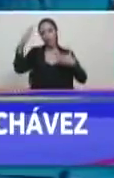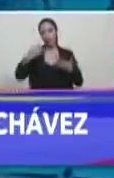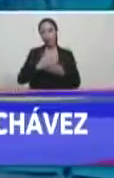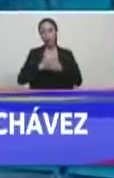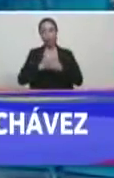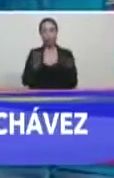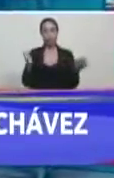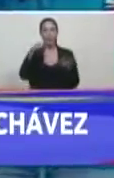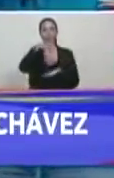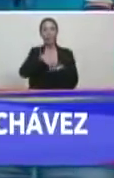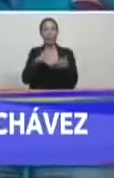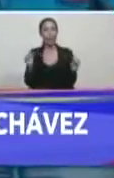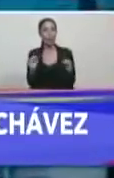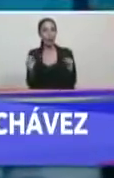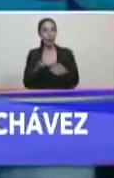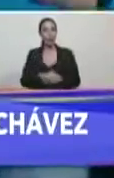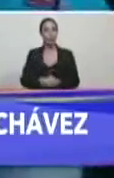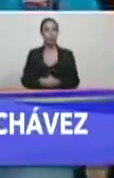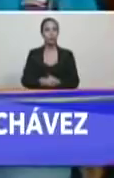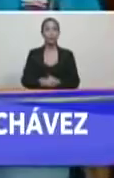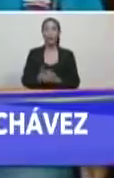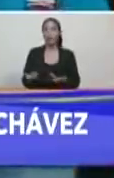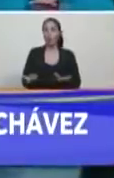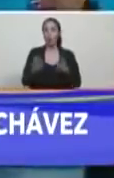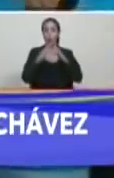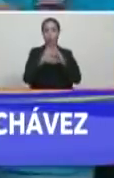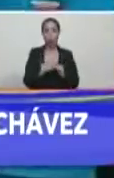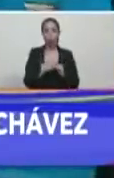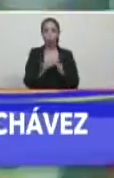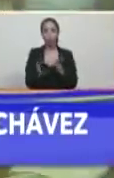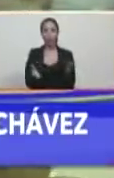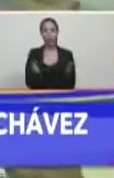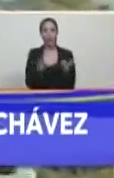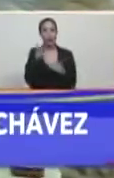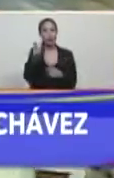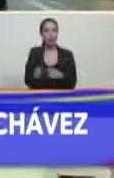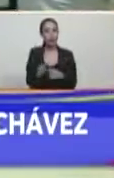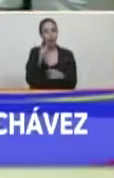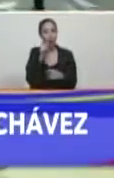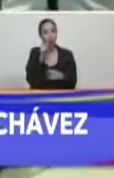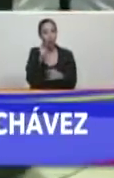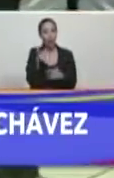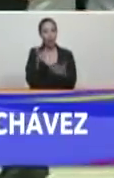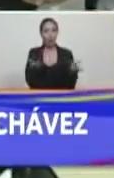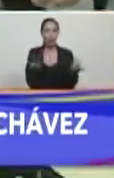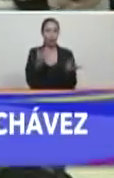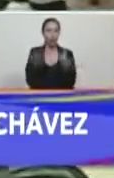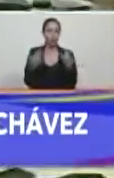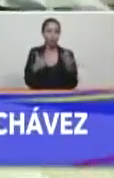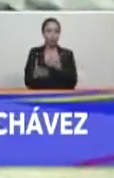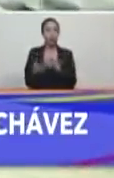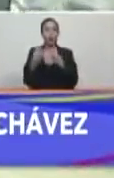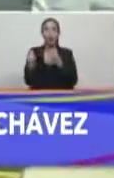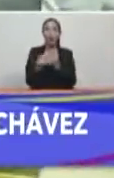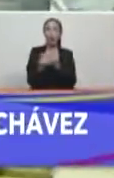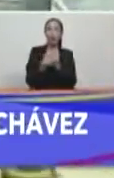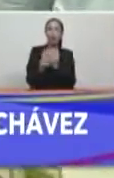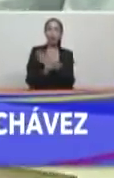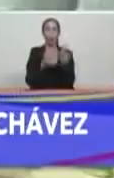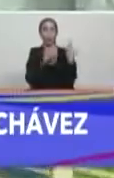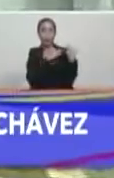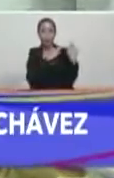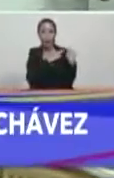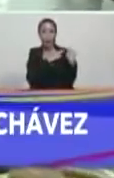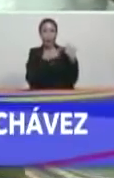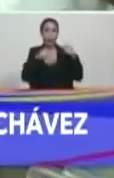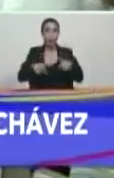patriota del Estado Bolivariano de Mérida. Bueno, cumpliendo las instrucciones de nuestro secretario ejecutivo, a la mano de nuestro jefe político, Jason Guzmán, desde aquí,